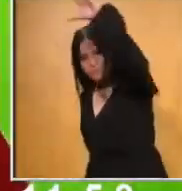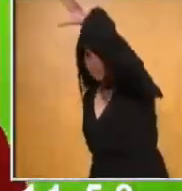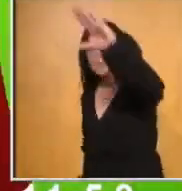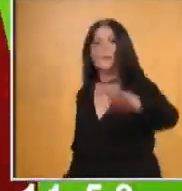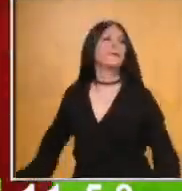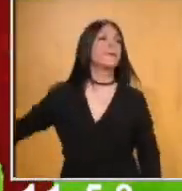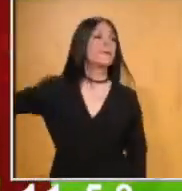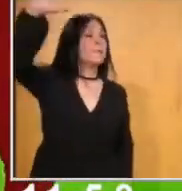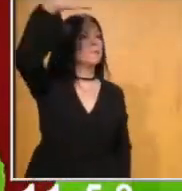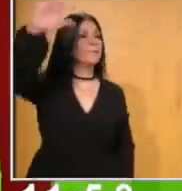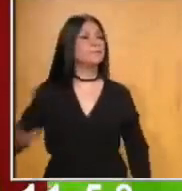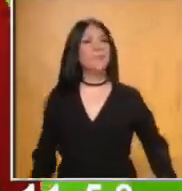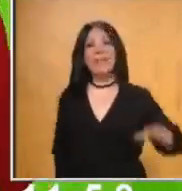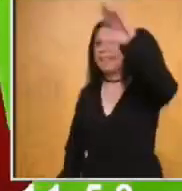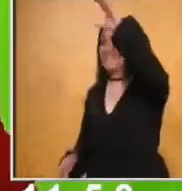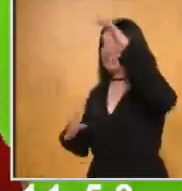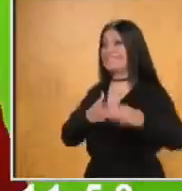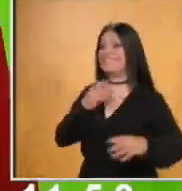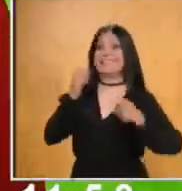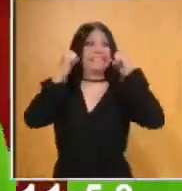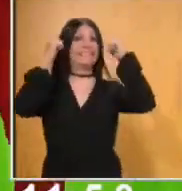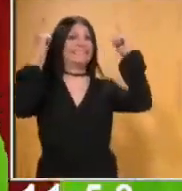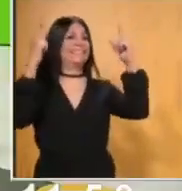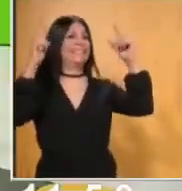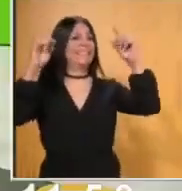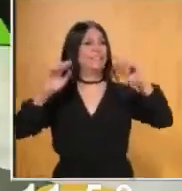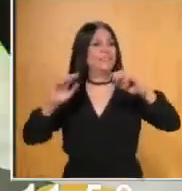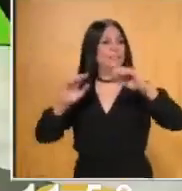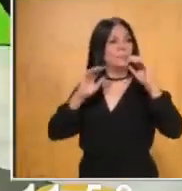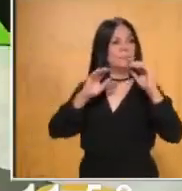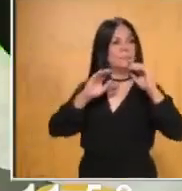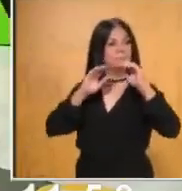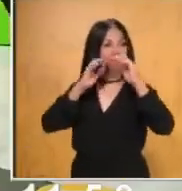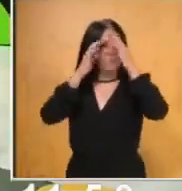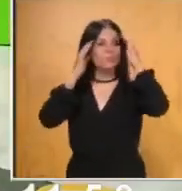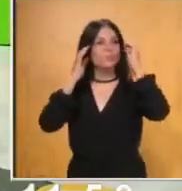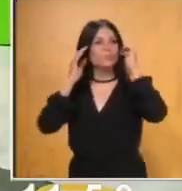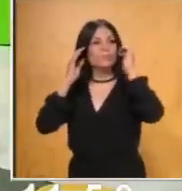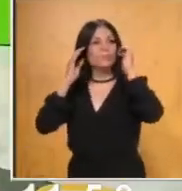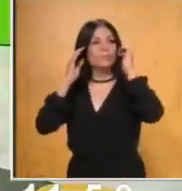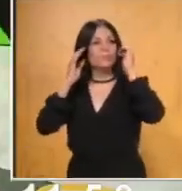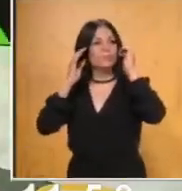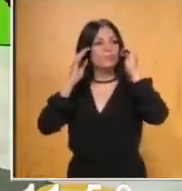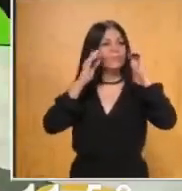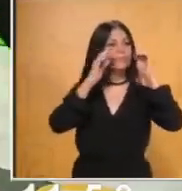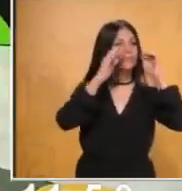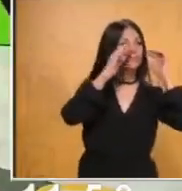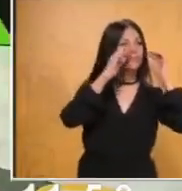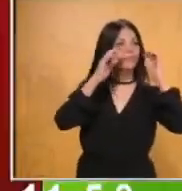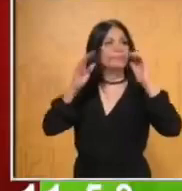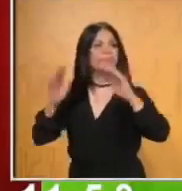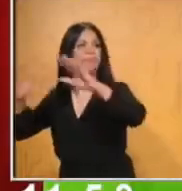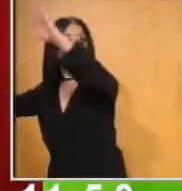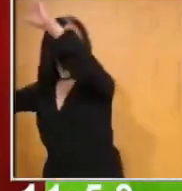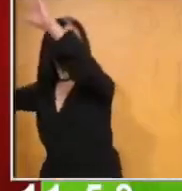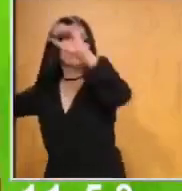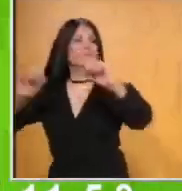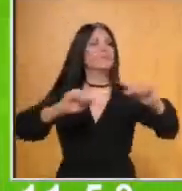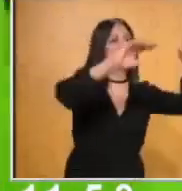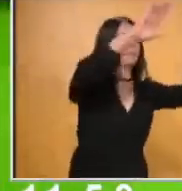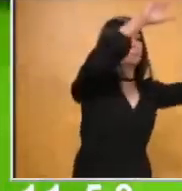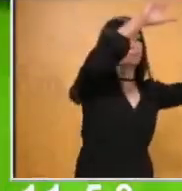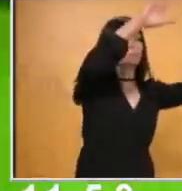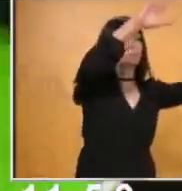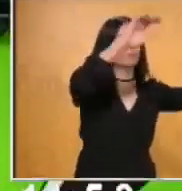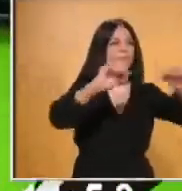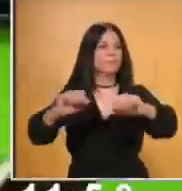y despertar. Venga, los dos bracitos arriba. Eso. Venga. Algo sencillito. Vamos a ver qué